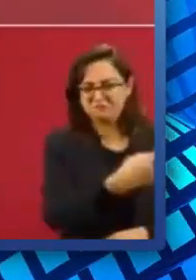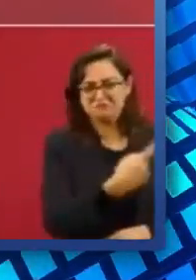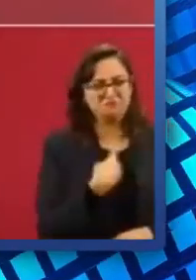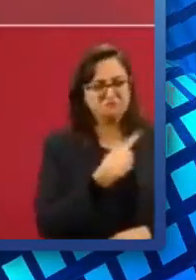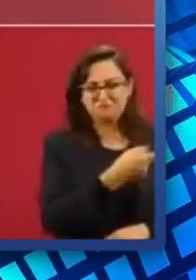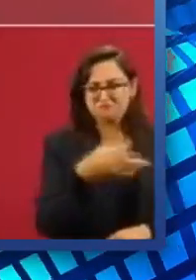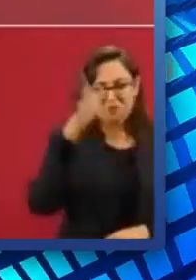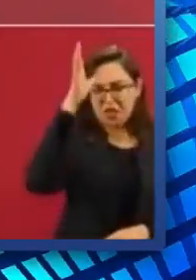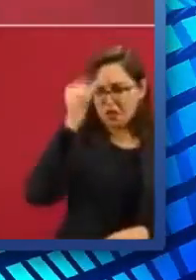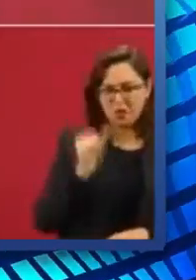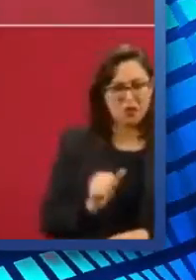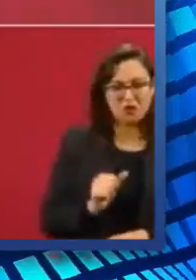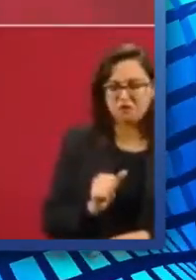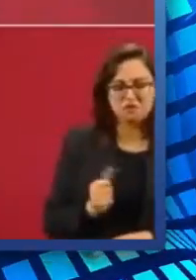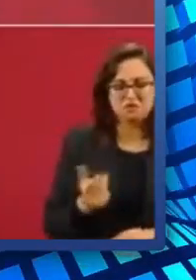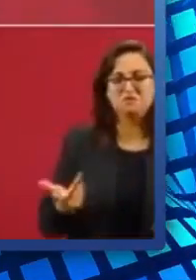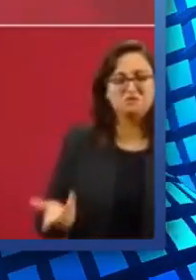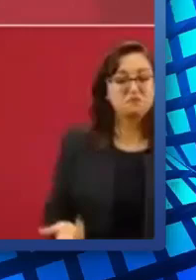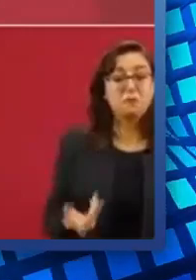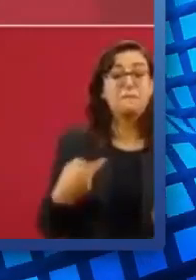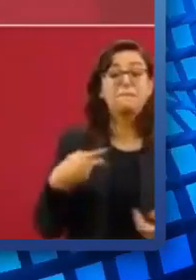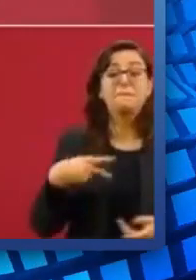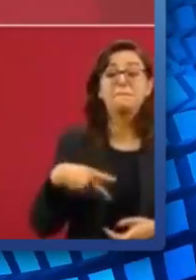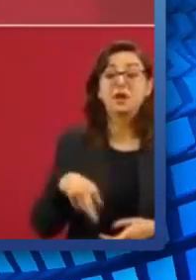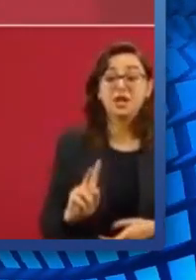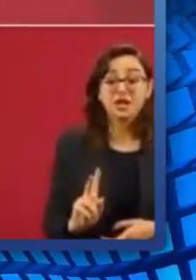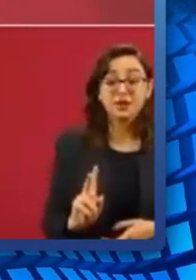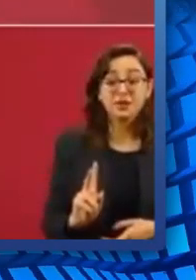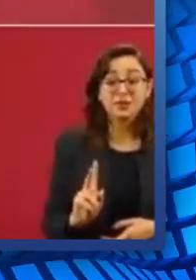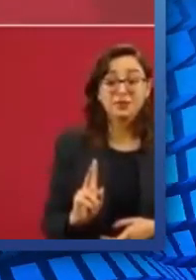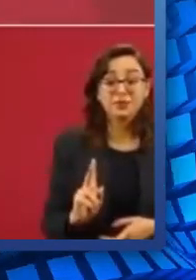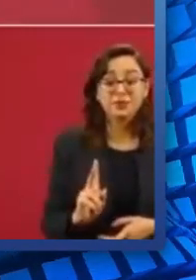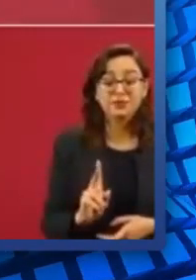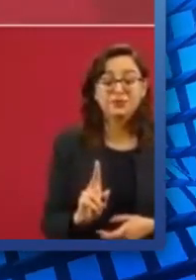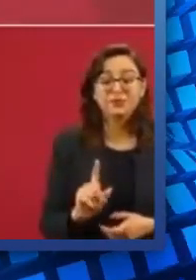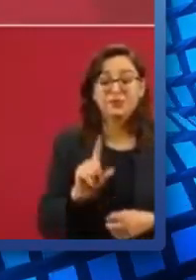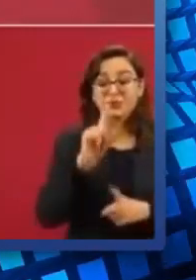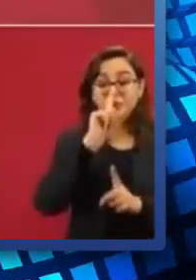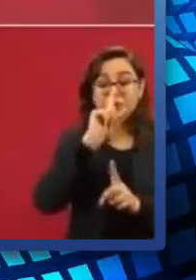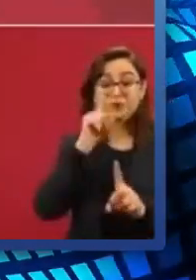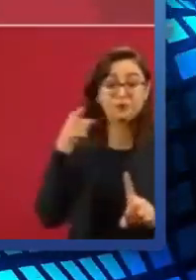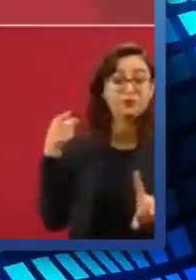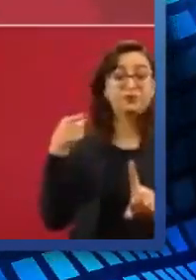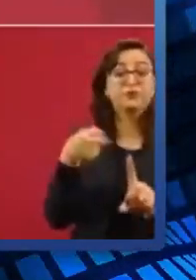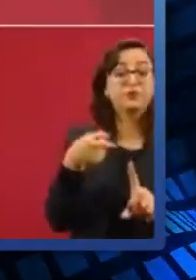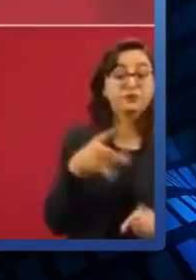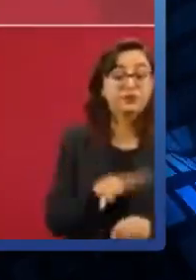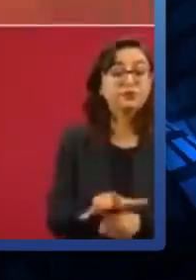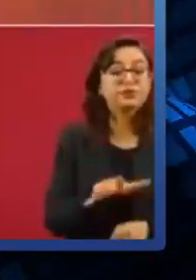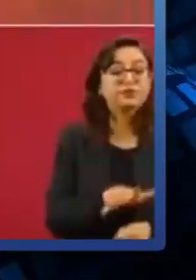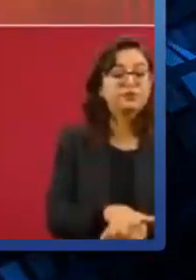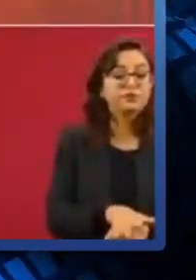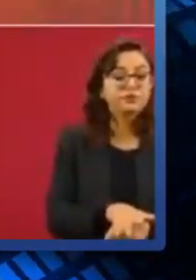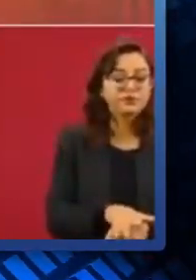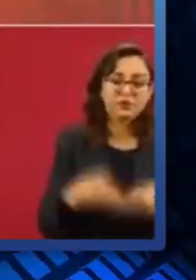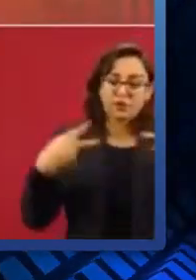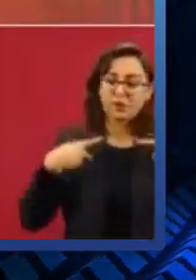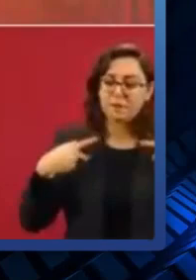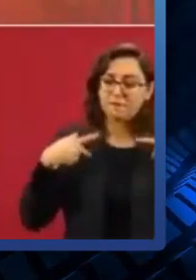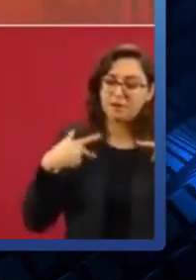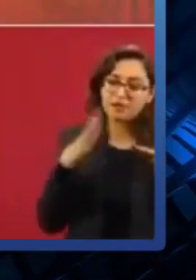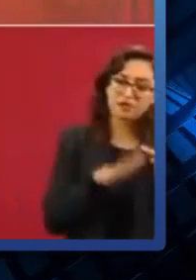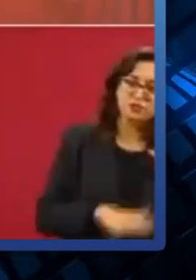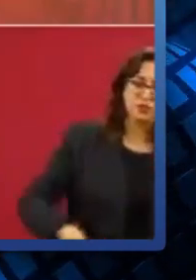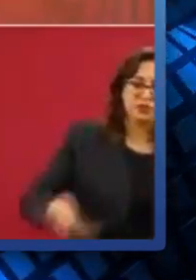pesar de las diferencias que tenemos, nosotros vamos a seguir ayudando al pueblo de